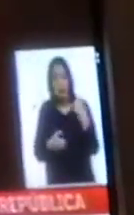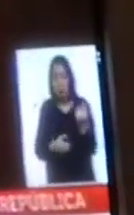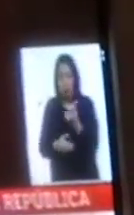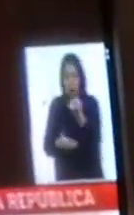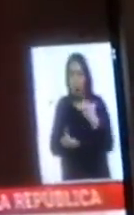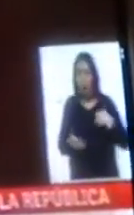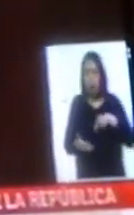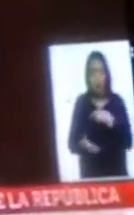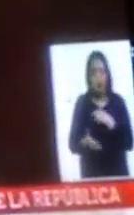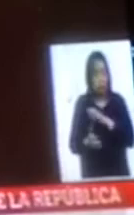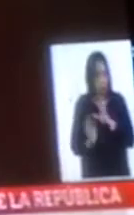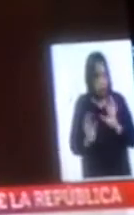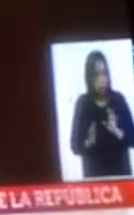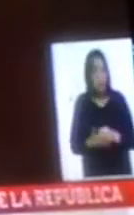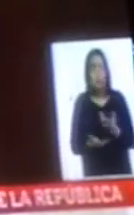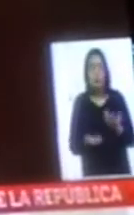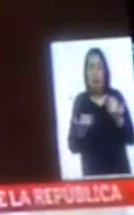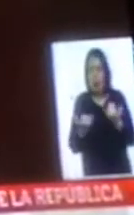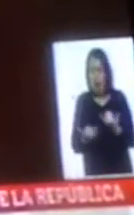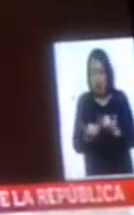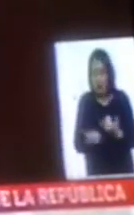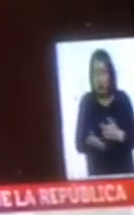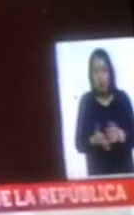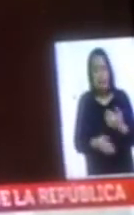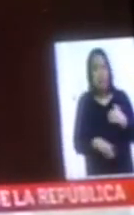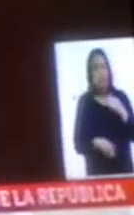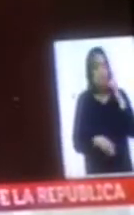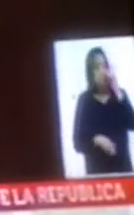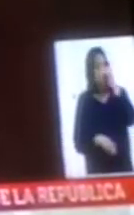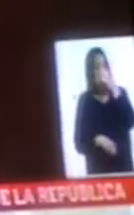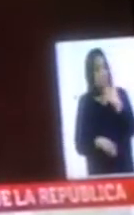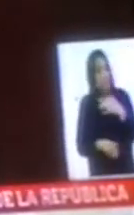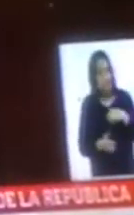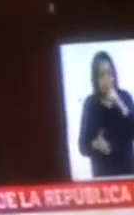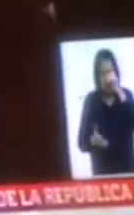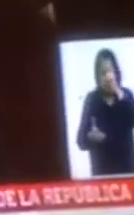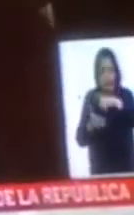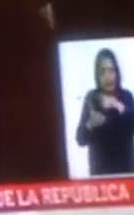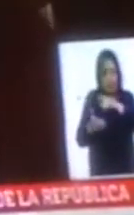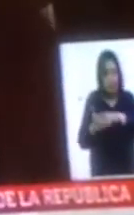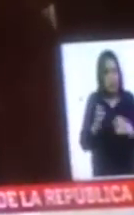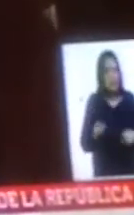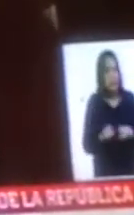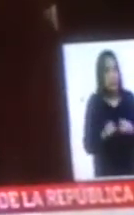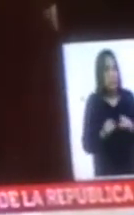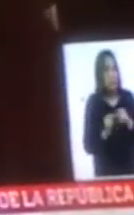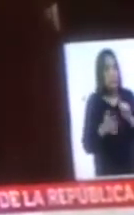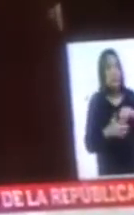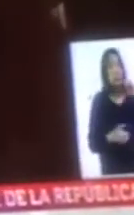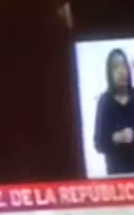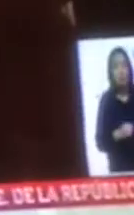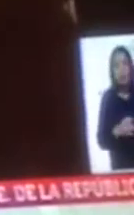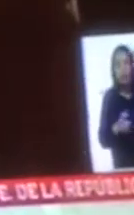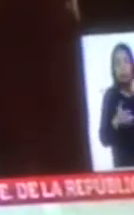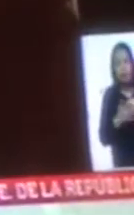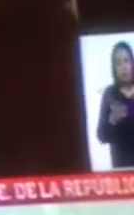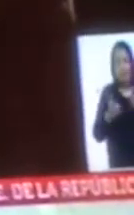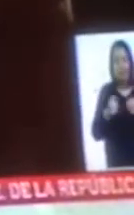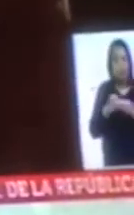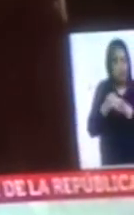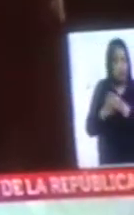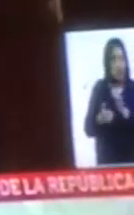embargo hoy se tiene una anomia crítica en el sector de minería energía e hidrocarburos